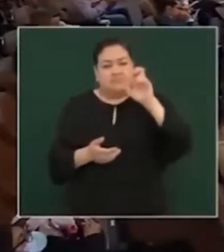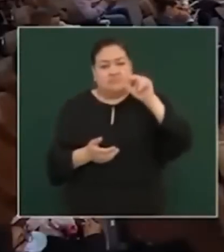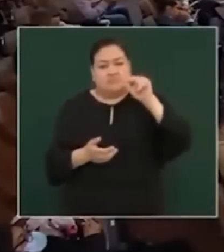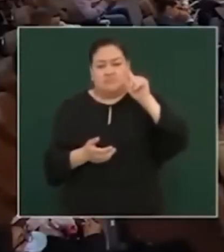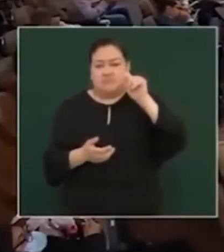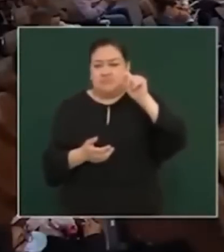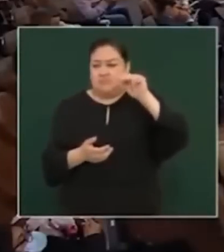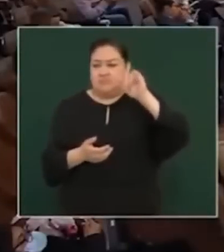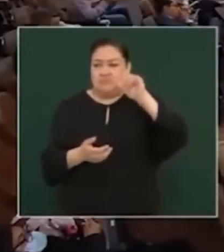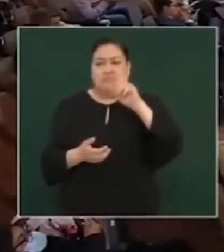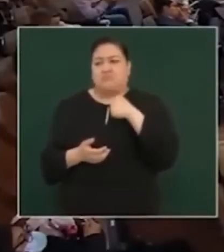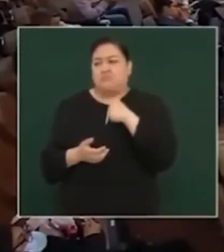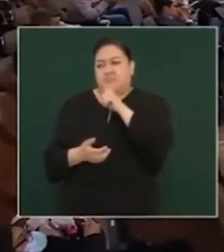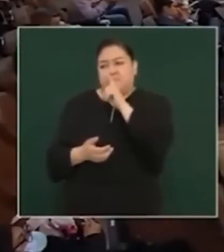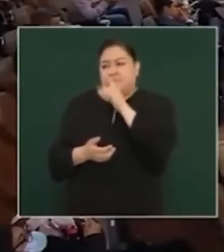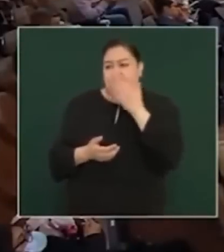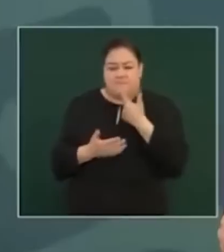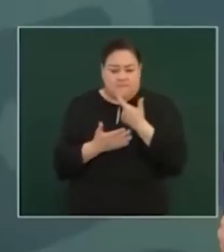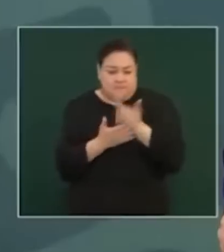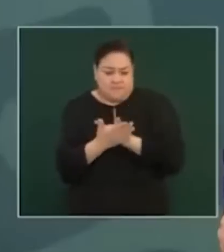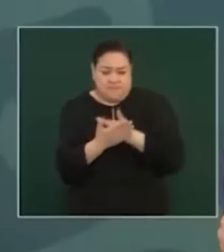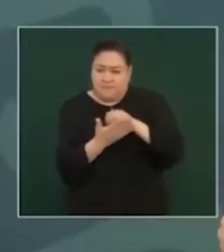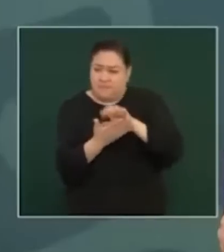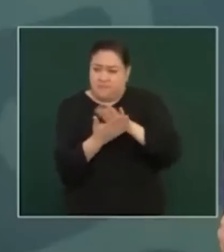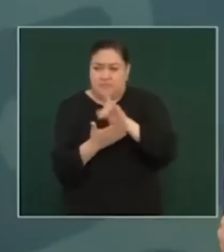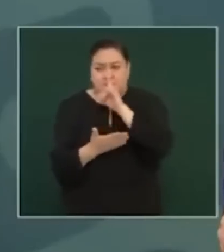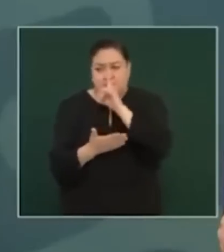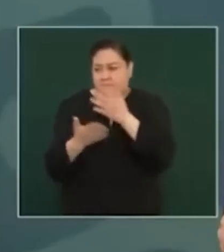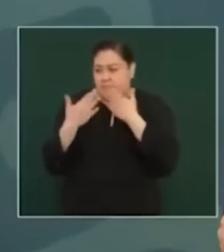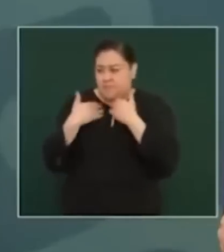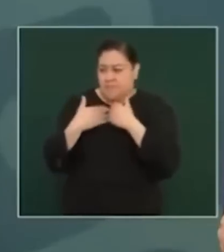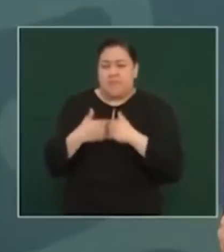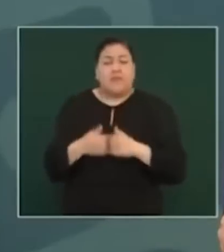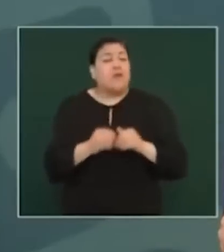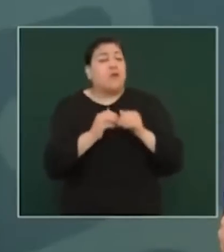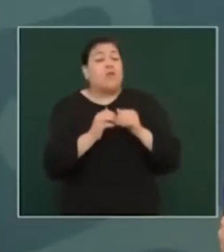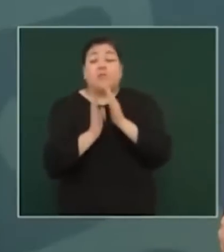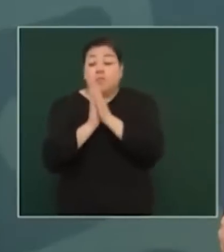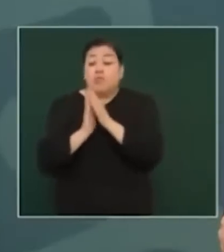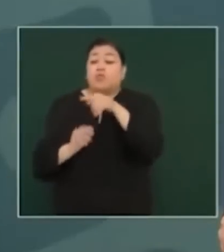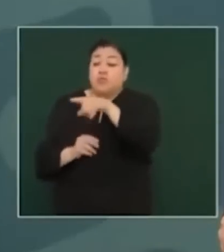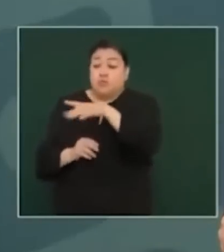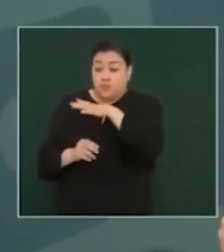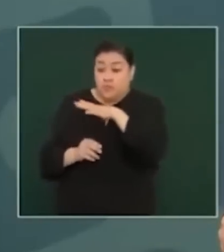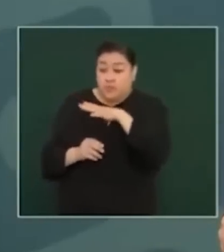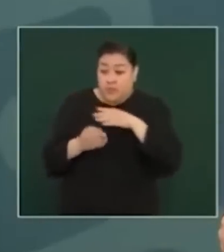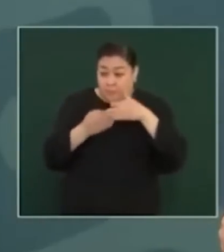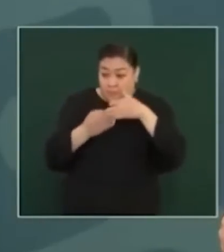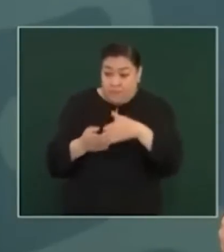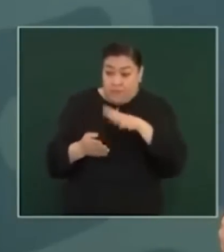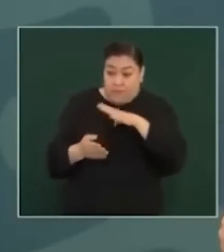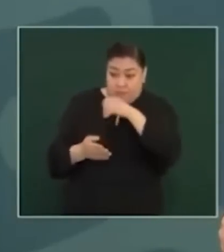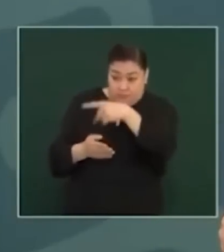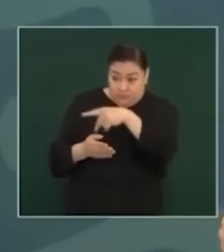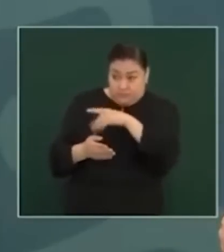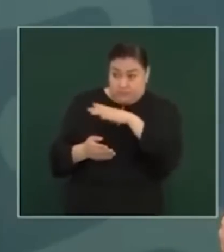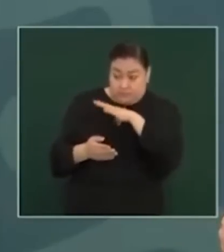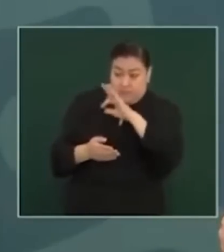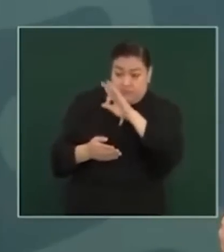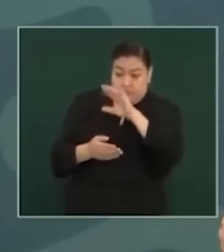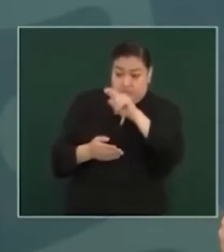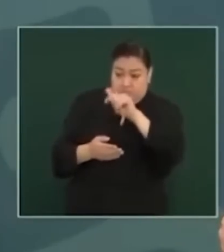fentanilo, que no tenían registros, y que si nosotros podíamos ayudarles, también en muy buenos términos,